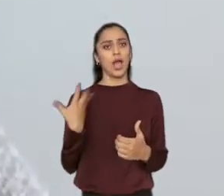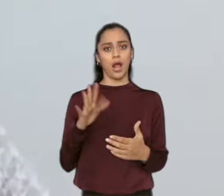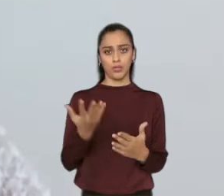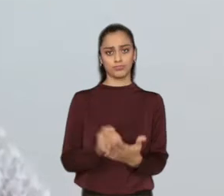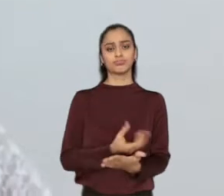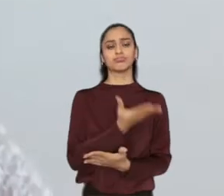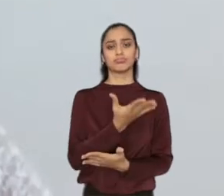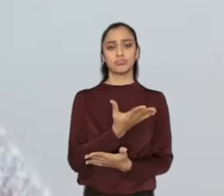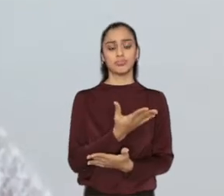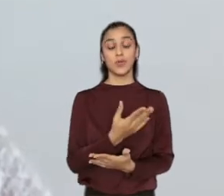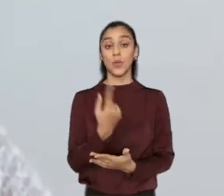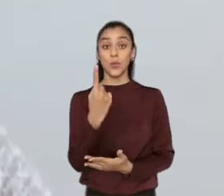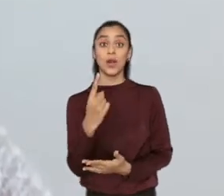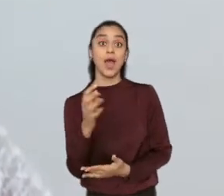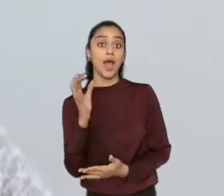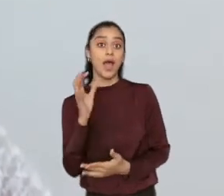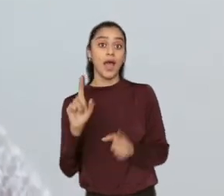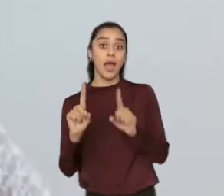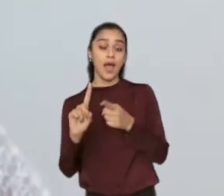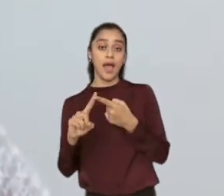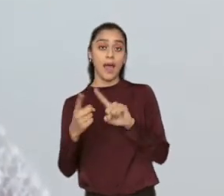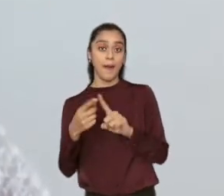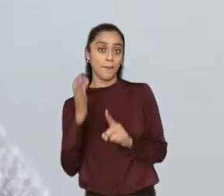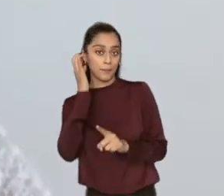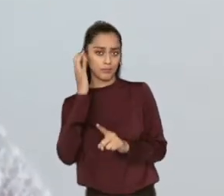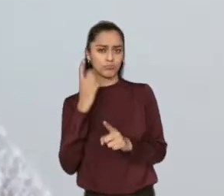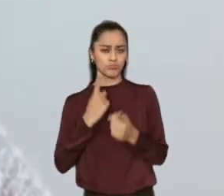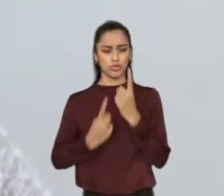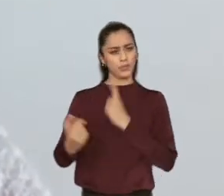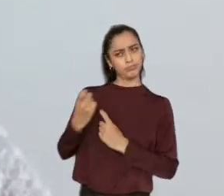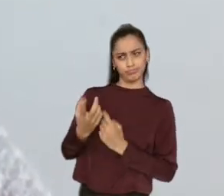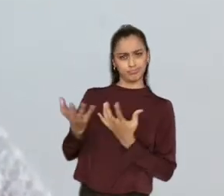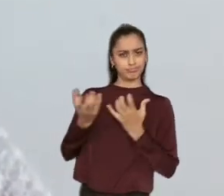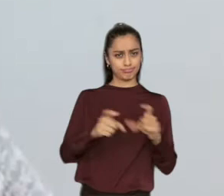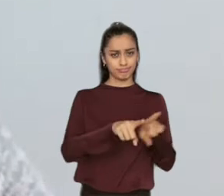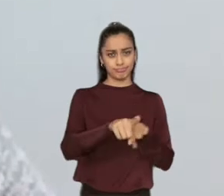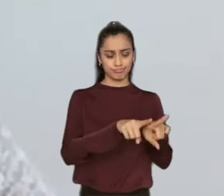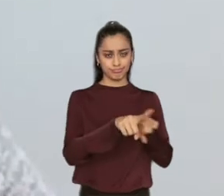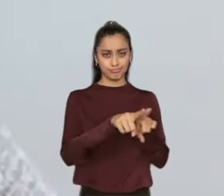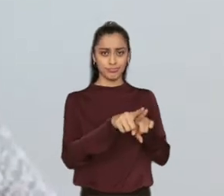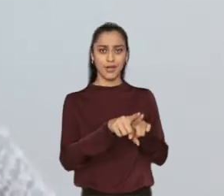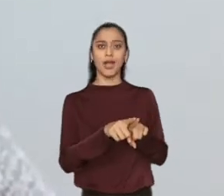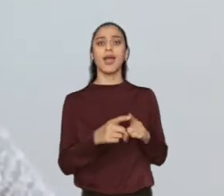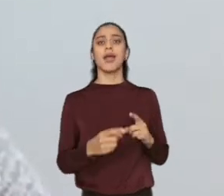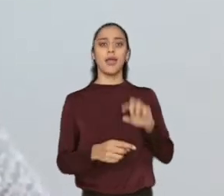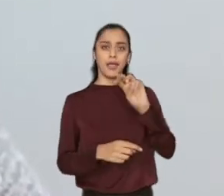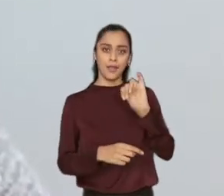sacado, pero una amiga me preguntó si yo quería concursar en el concurso